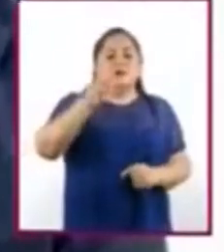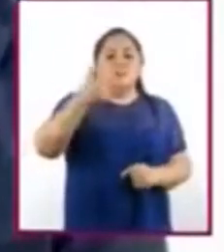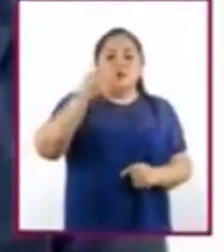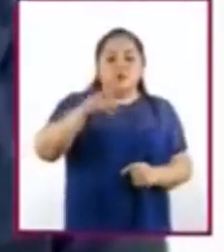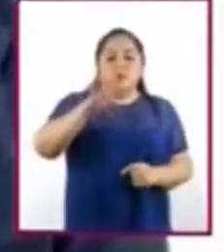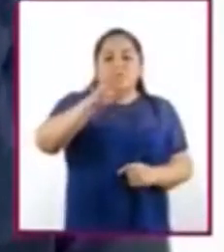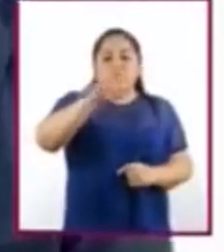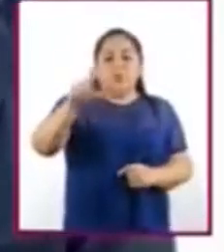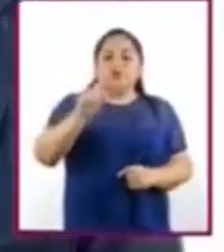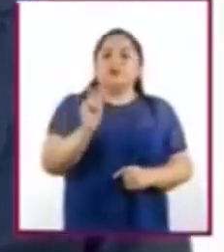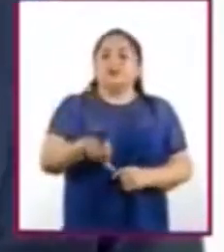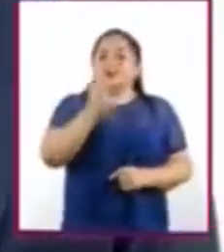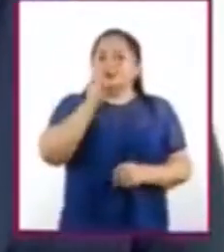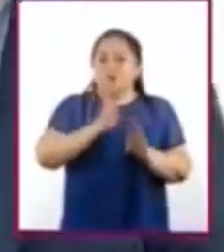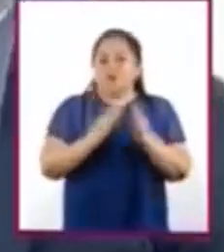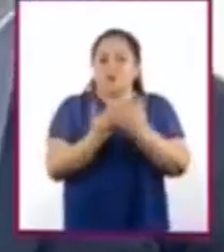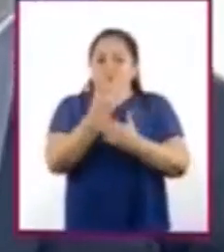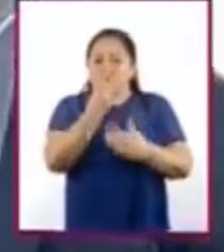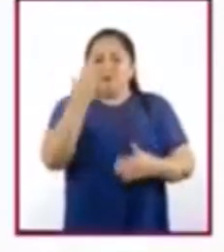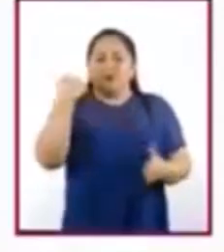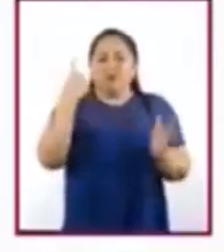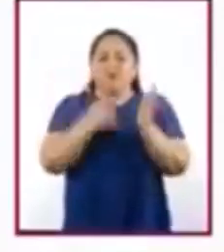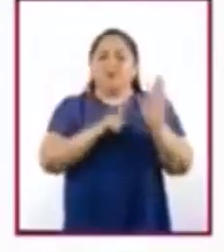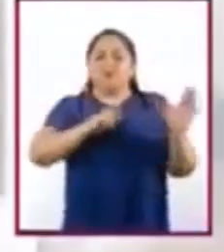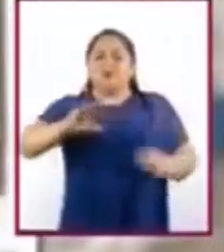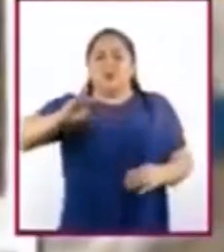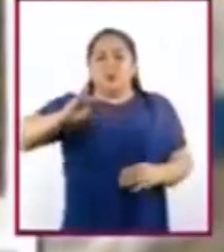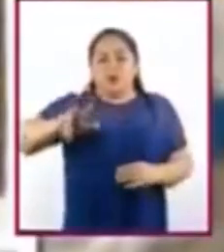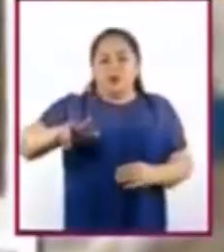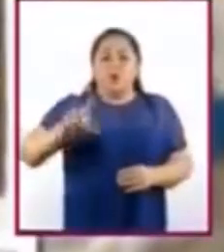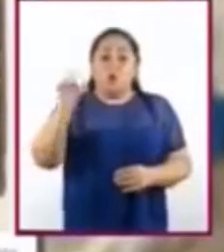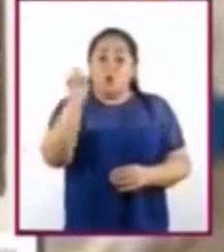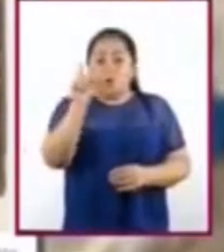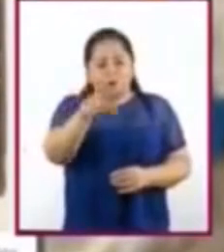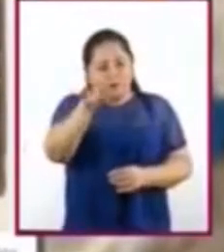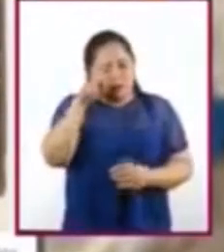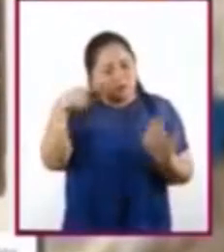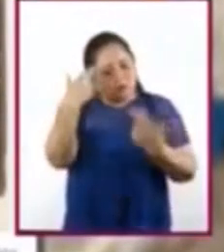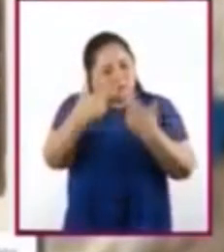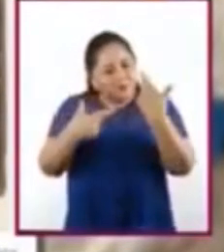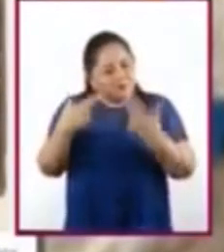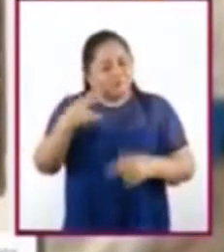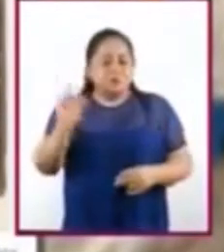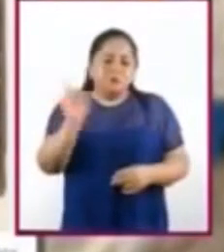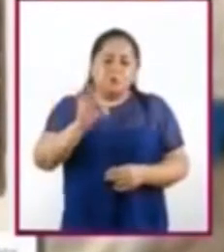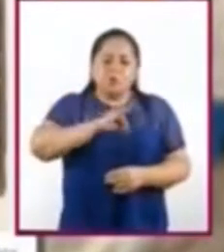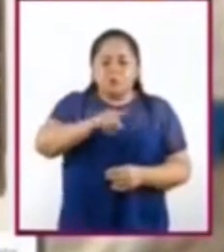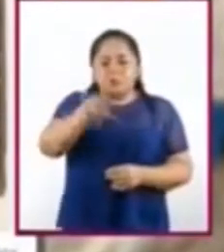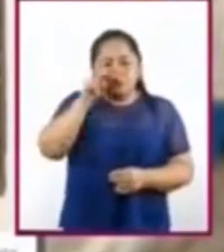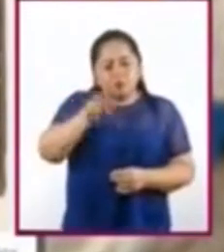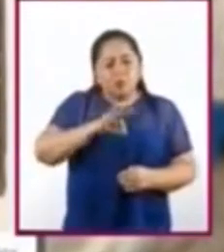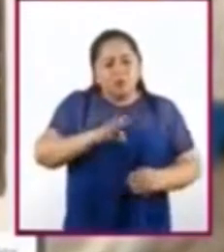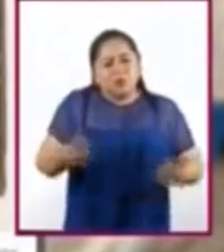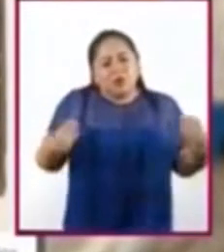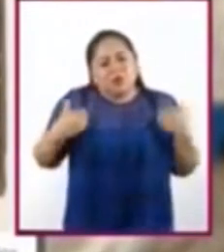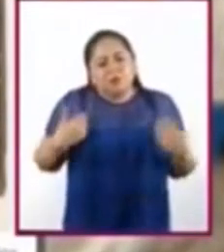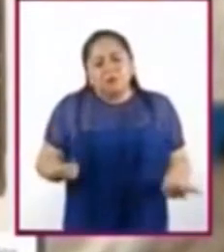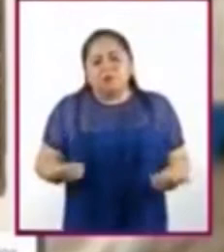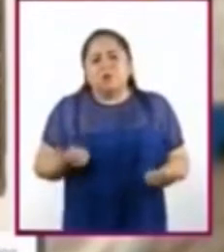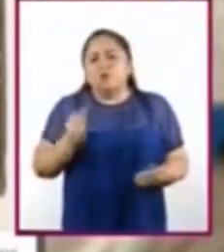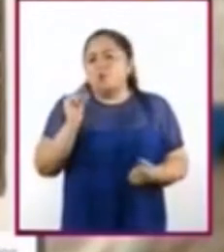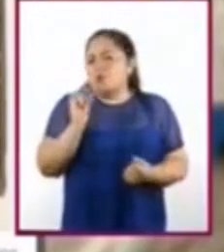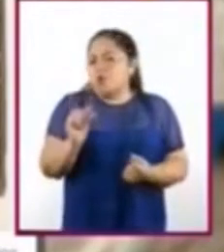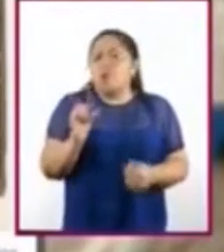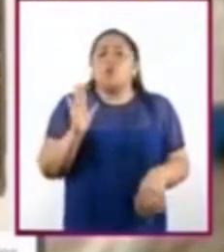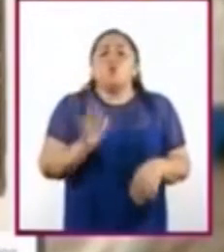un almuerzo, realizada en 1798. Cuando la observamos, quizá podamos entender muy